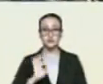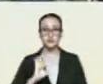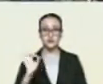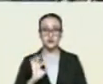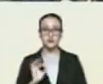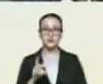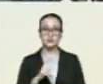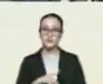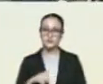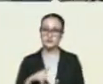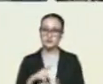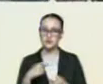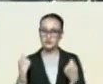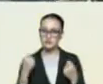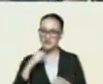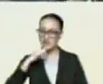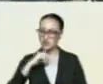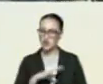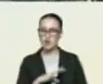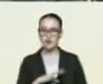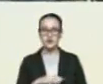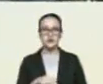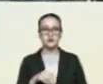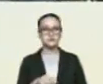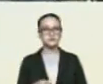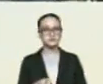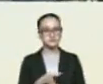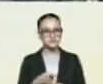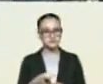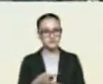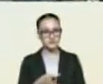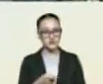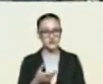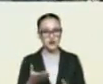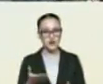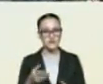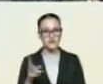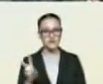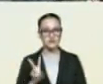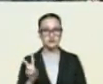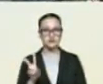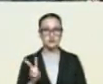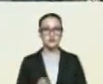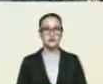61.14%, una participación popular histórica en elecciones regionales venezolanas.